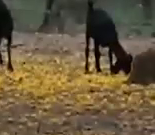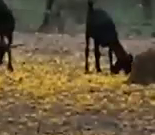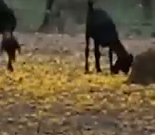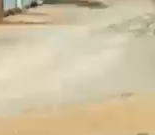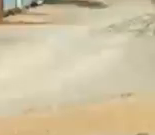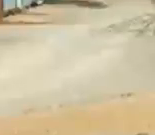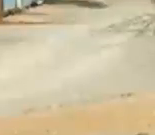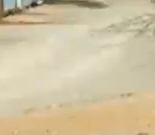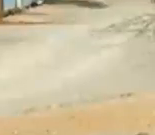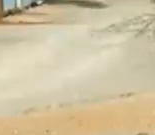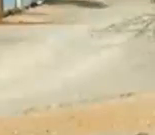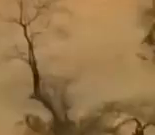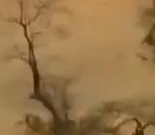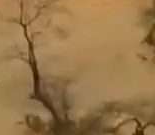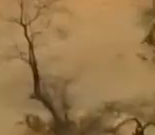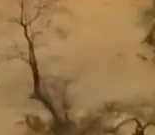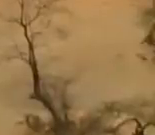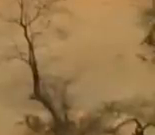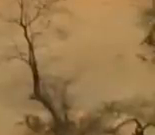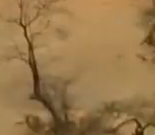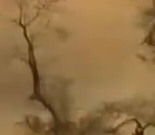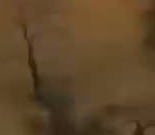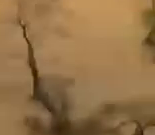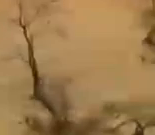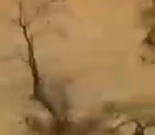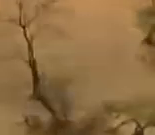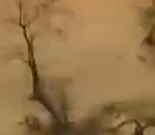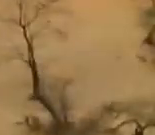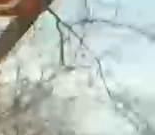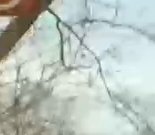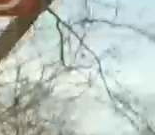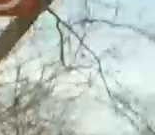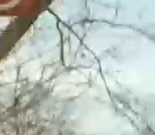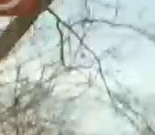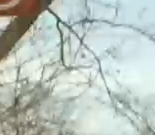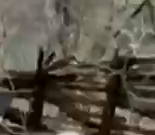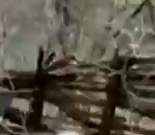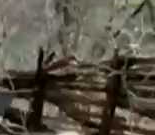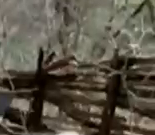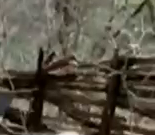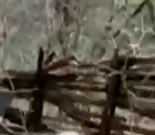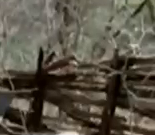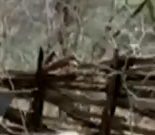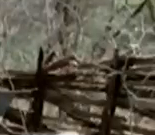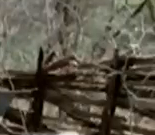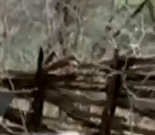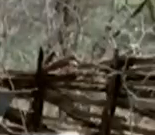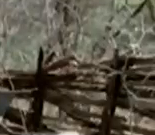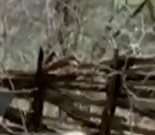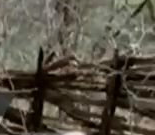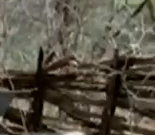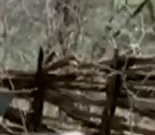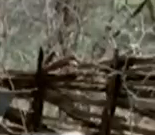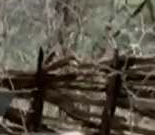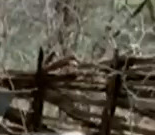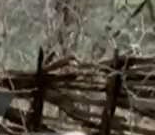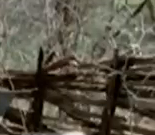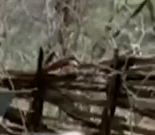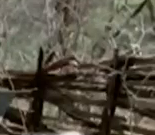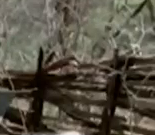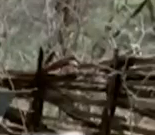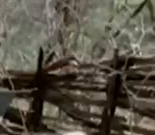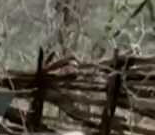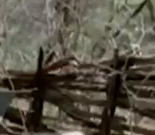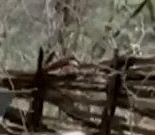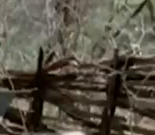color amarillo en estos días. El florecimiento se podrá observar hasta el fin de semana. Muy seguido, no tenemos que esperar un año para que